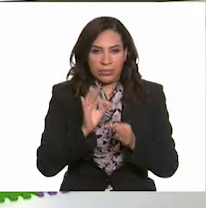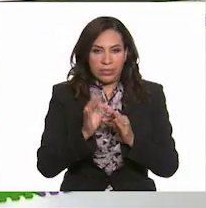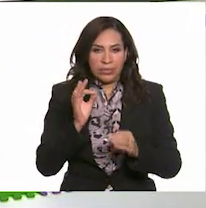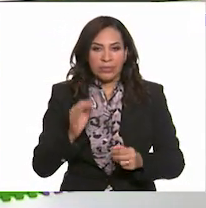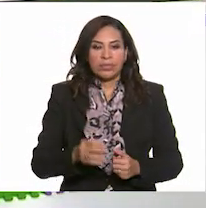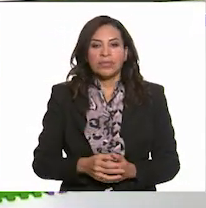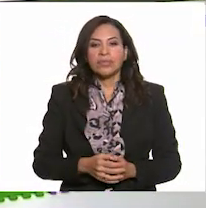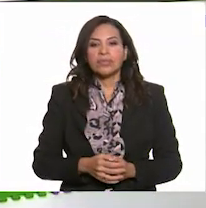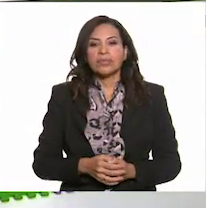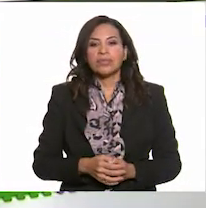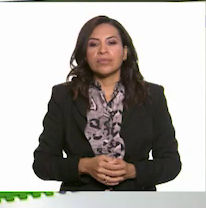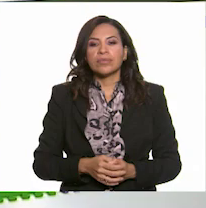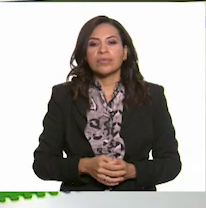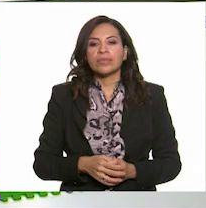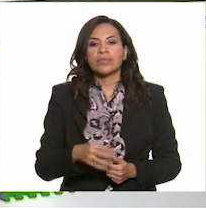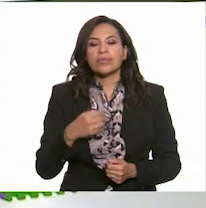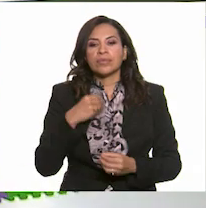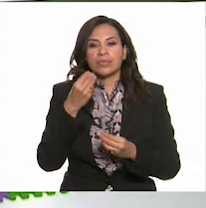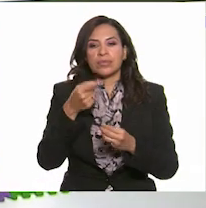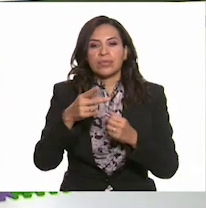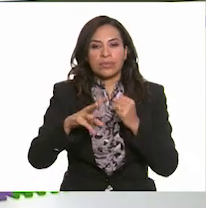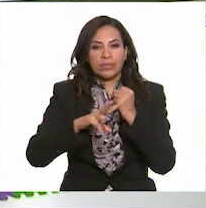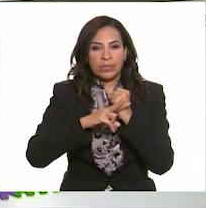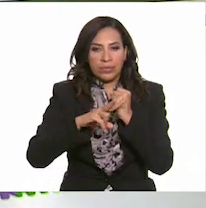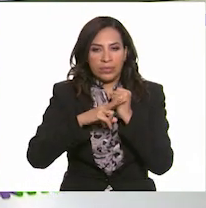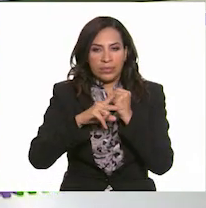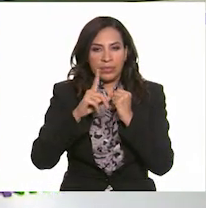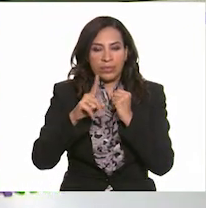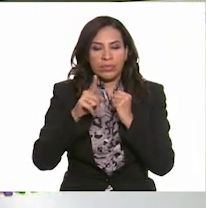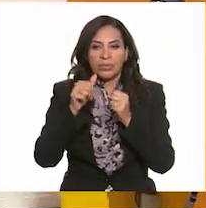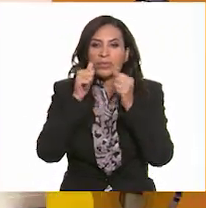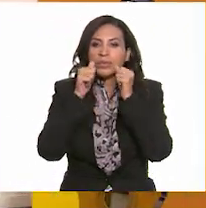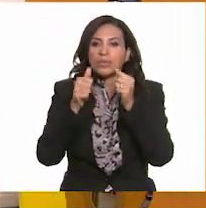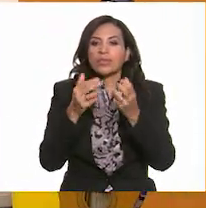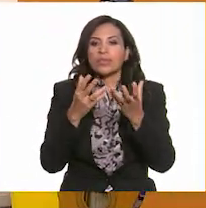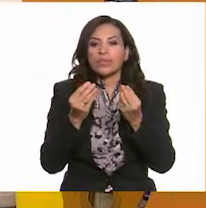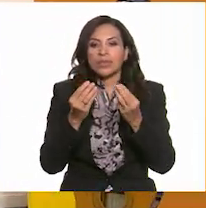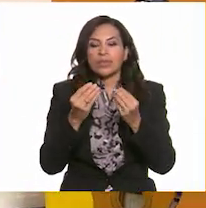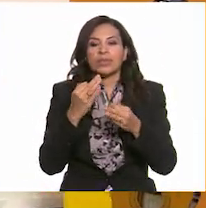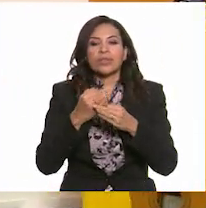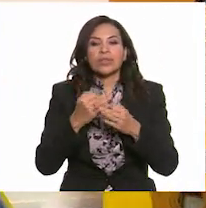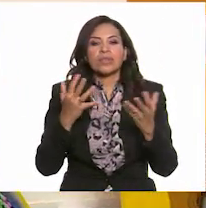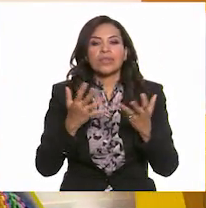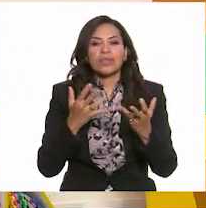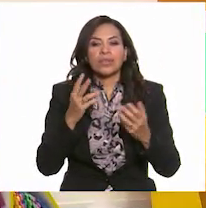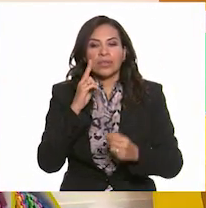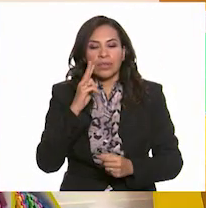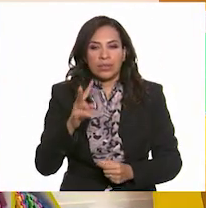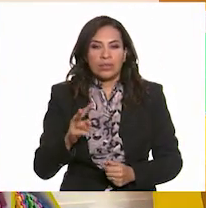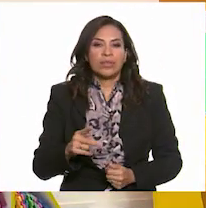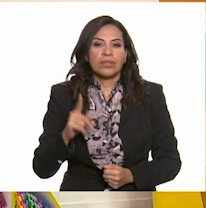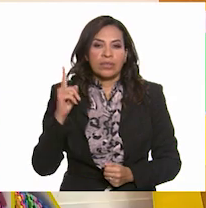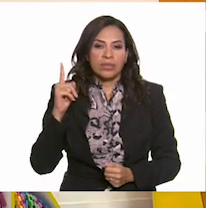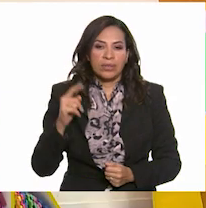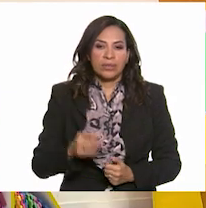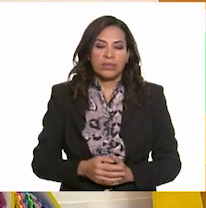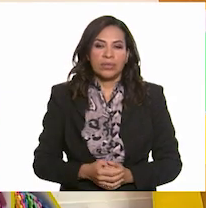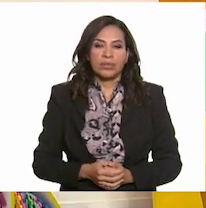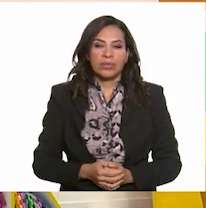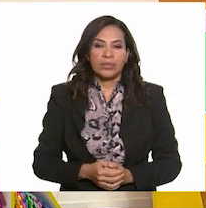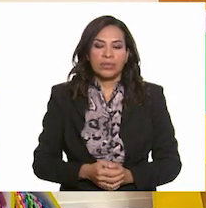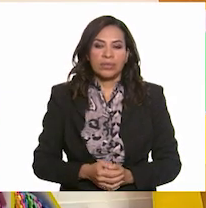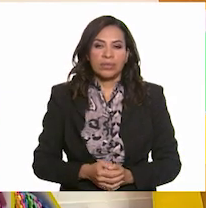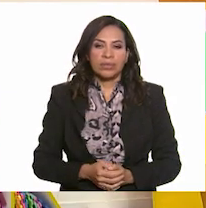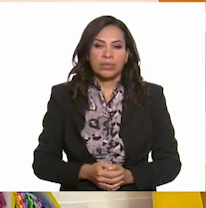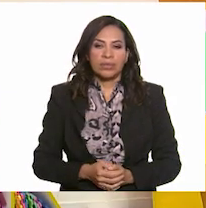Sí. Te voy a dar a ti un vasito y pon mucha atención. Sí. Vamos a hacer palmas, palmas. Un,